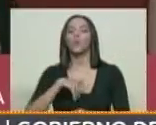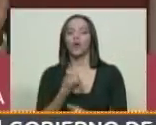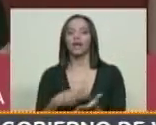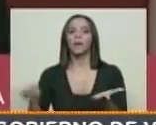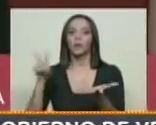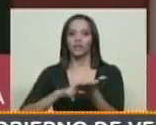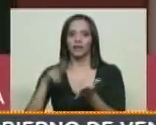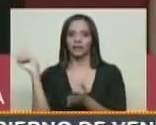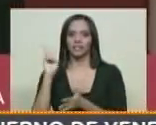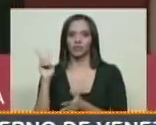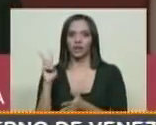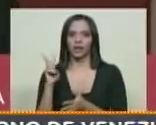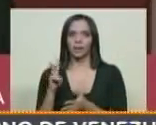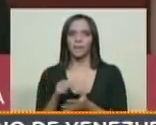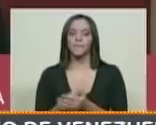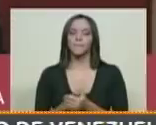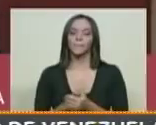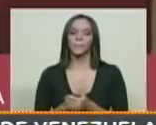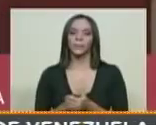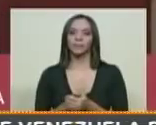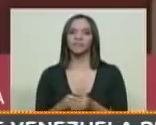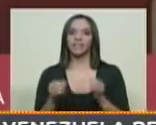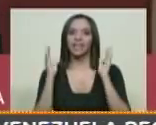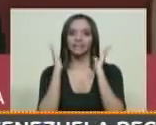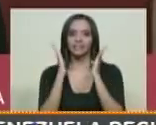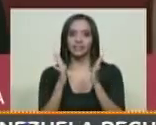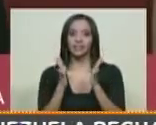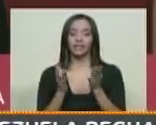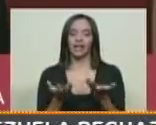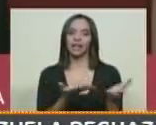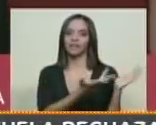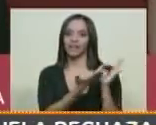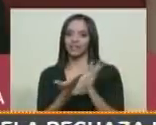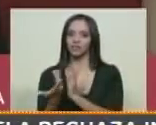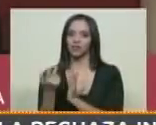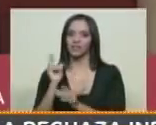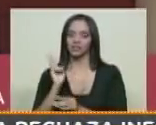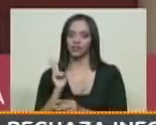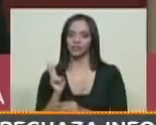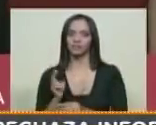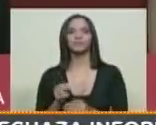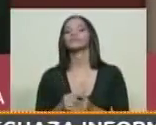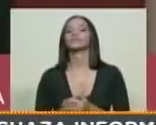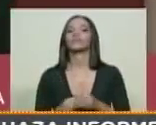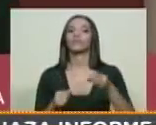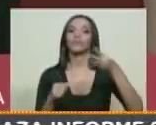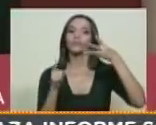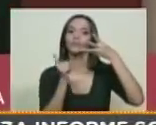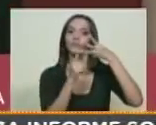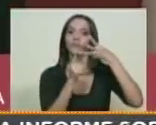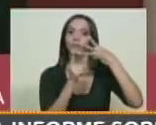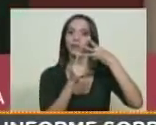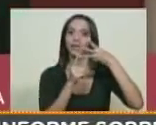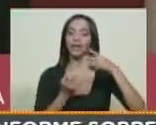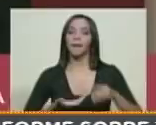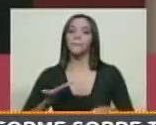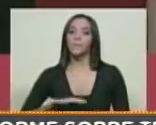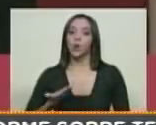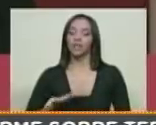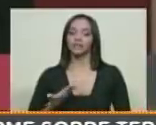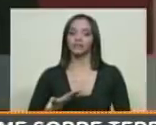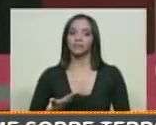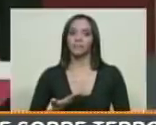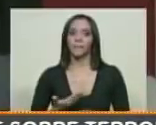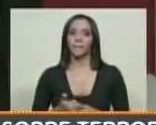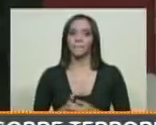Venezuela y atender a la migración venezolana en conjunto. Y en tercer lugar, muy importante, que es todo